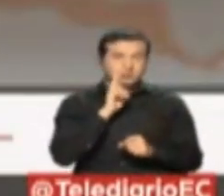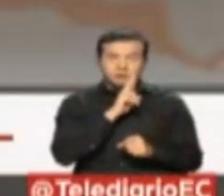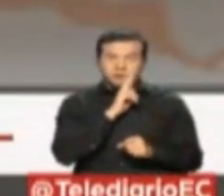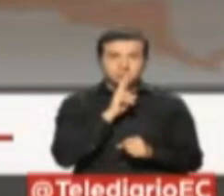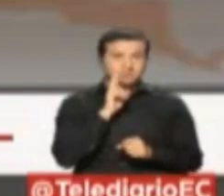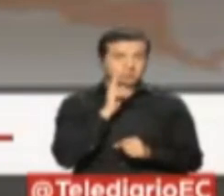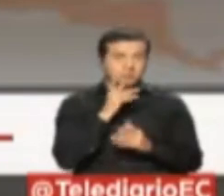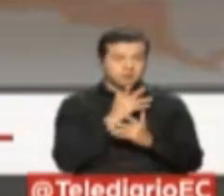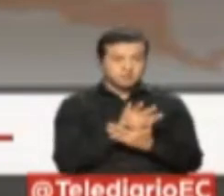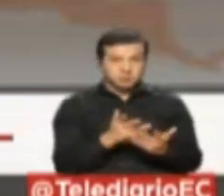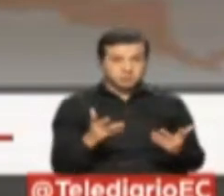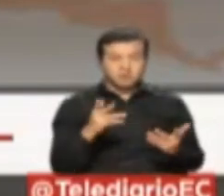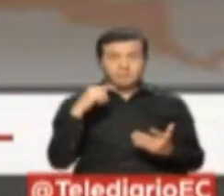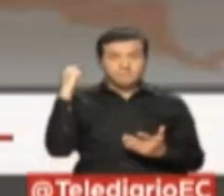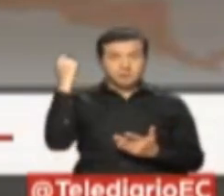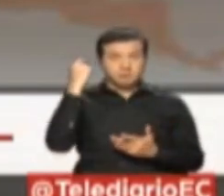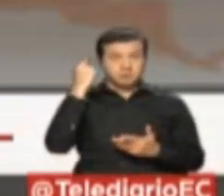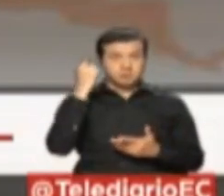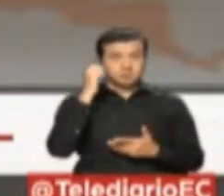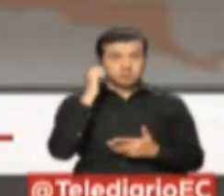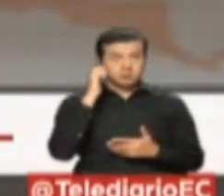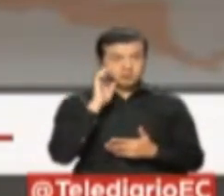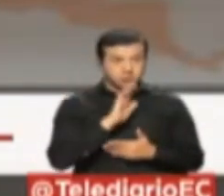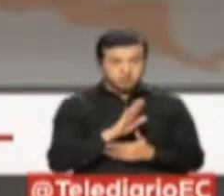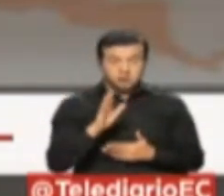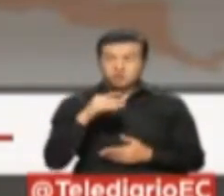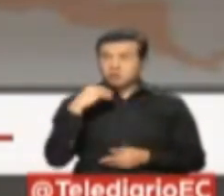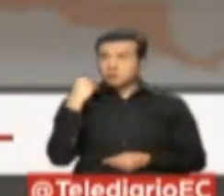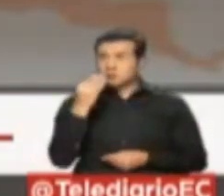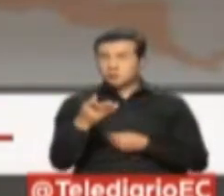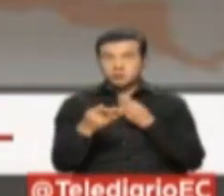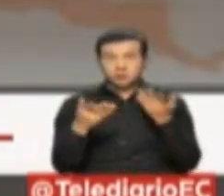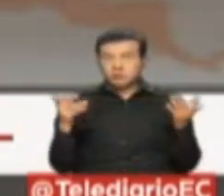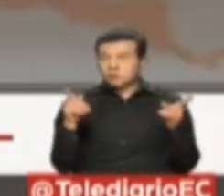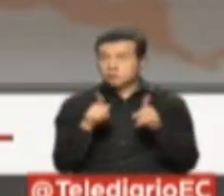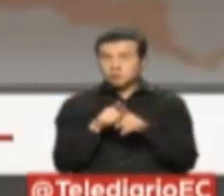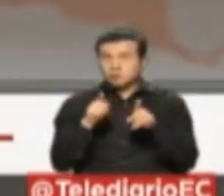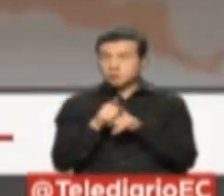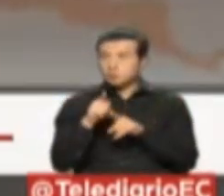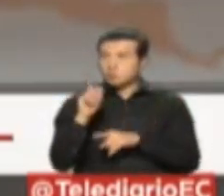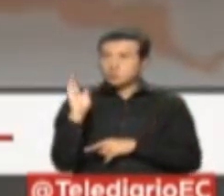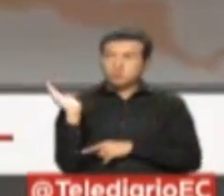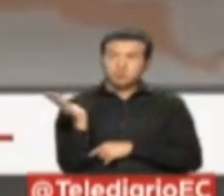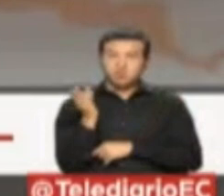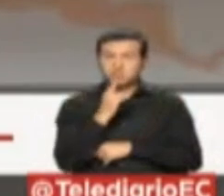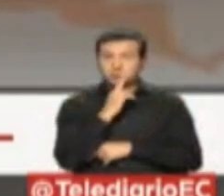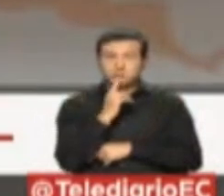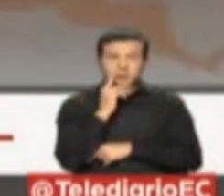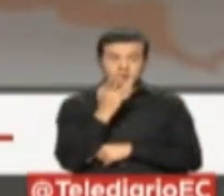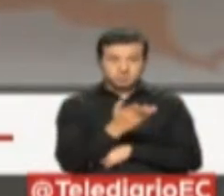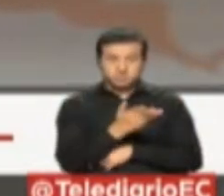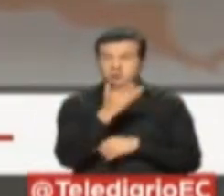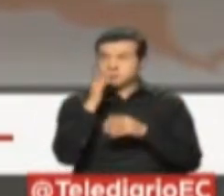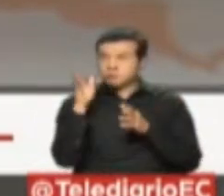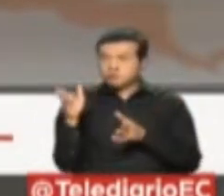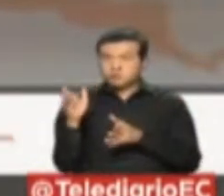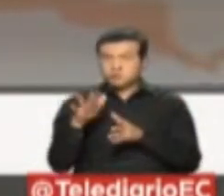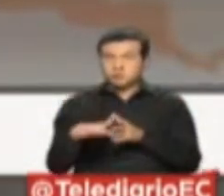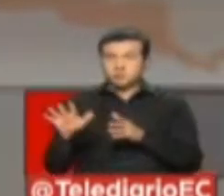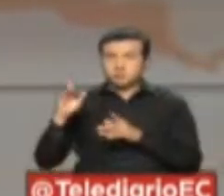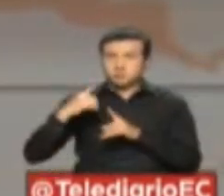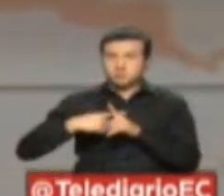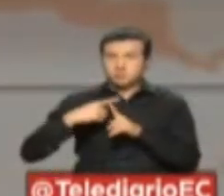muy famosos aquí nos van a servir como que está en un restaurante y también por otro lado vamos a tener el